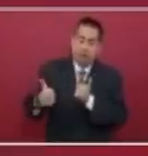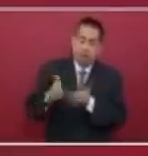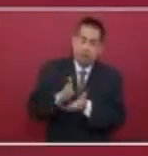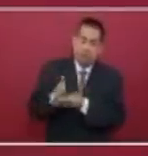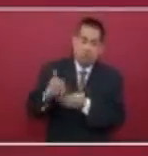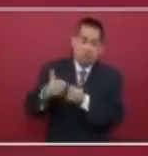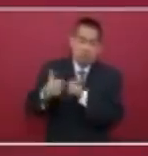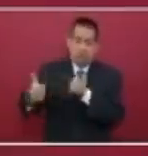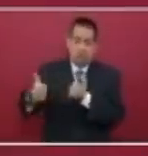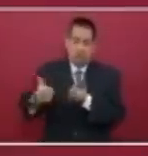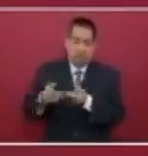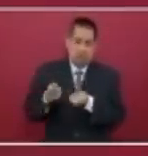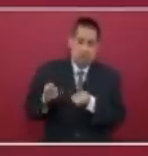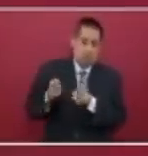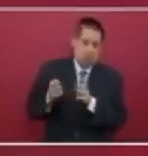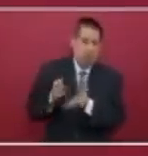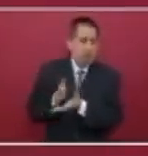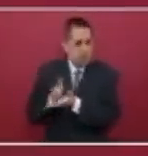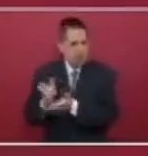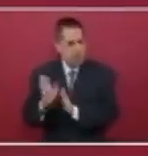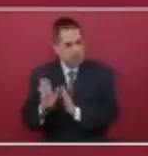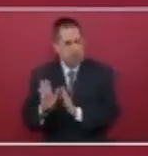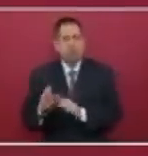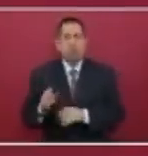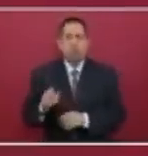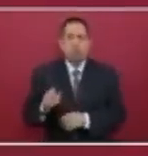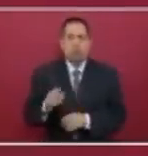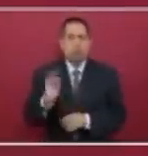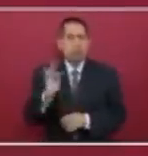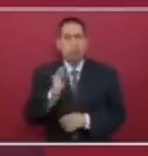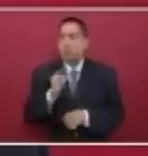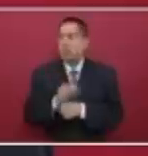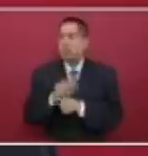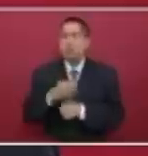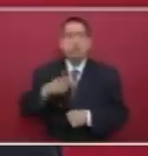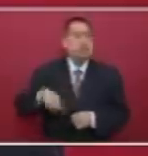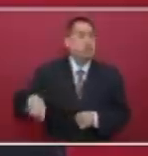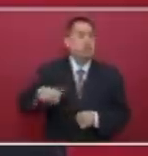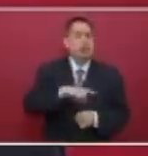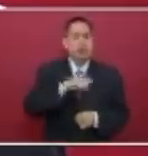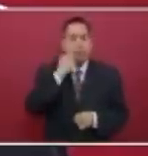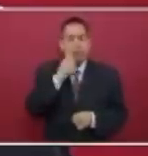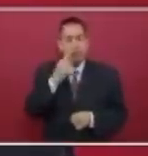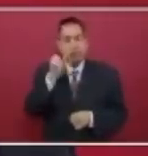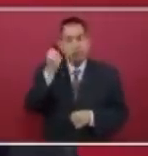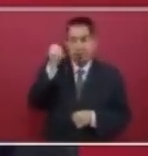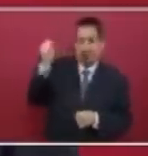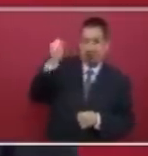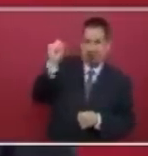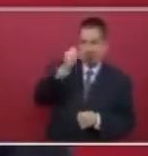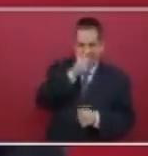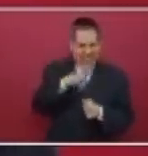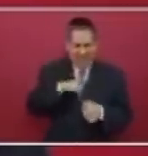autónomo lo mismo quienes están aquí esté protestando